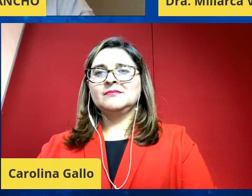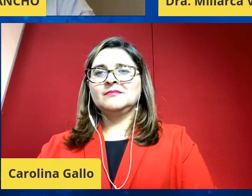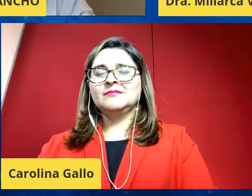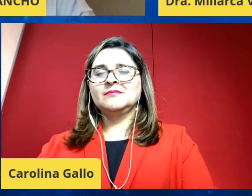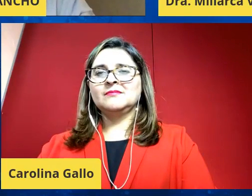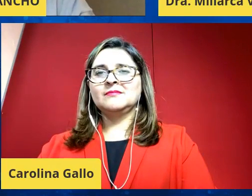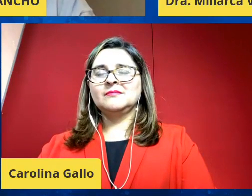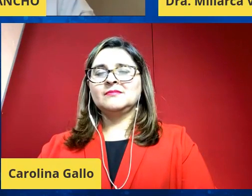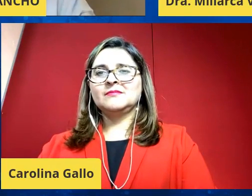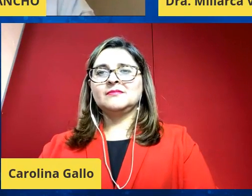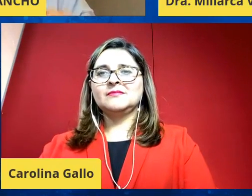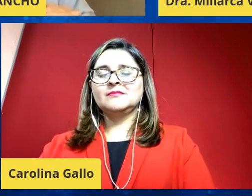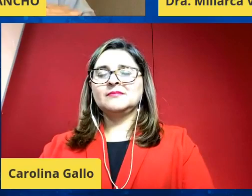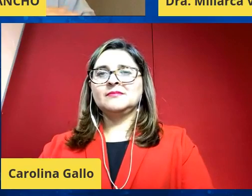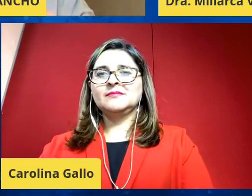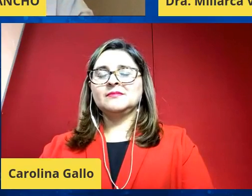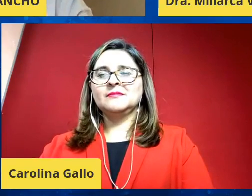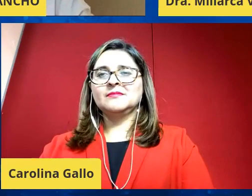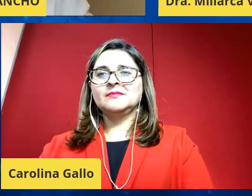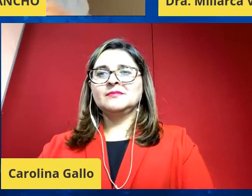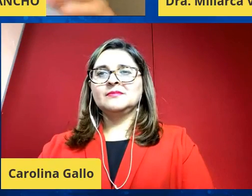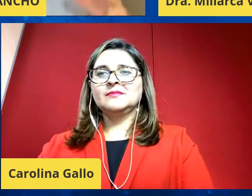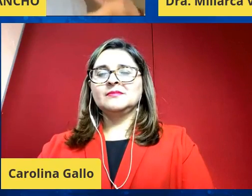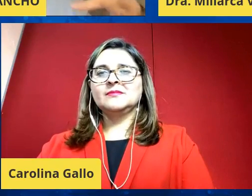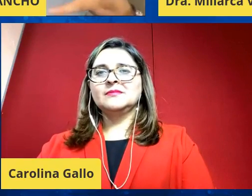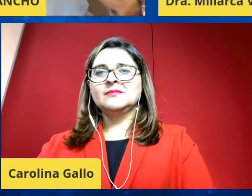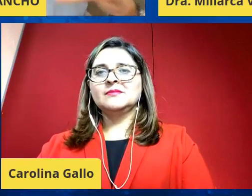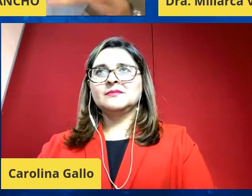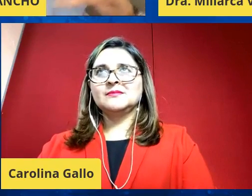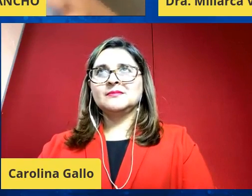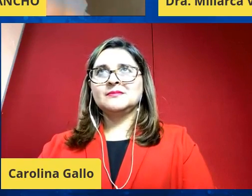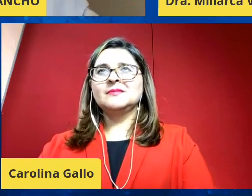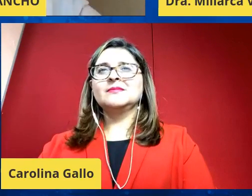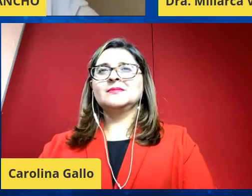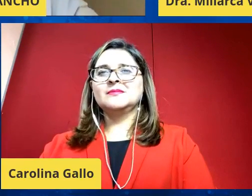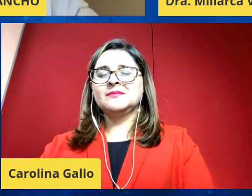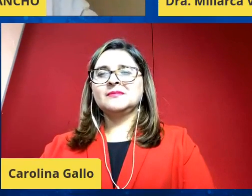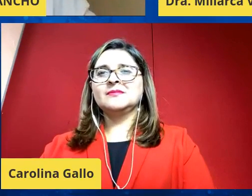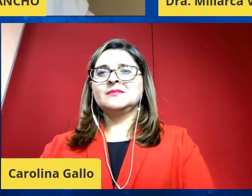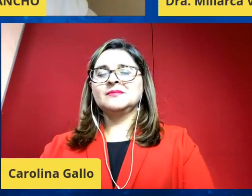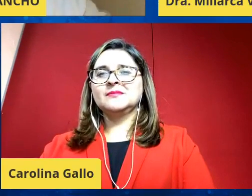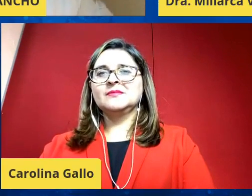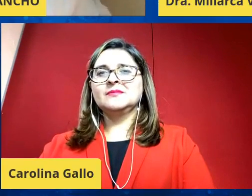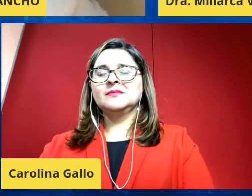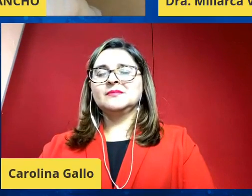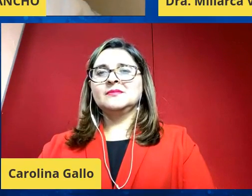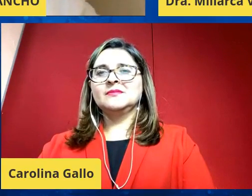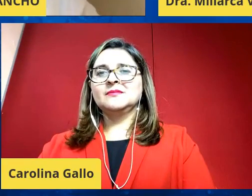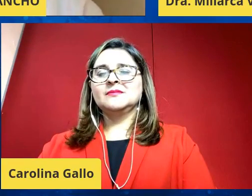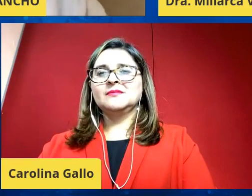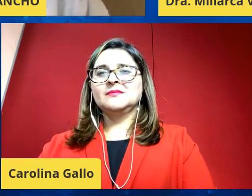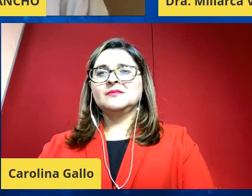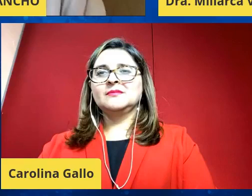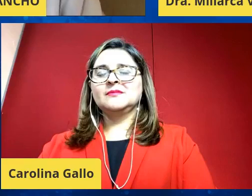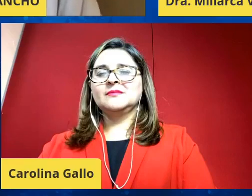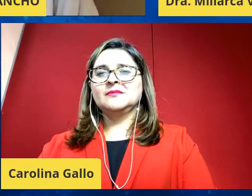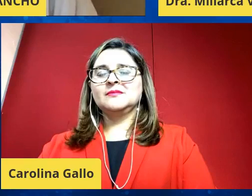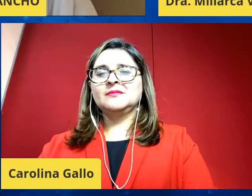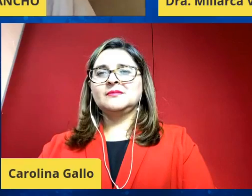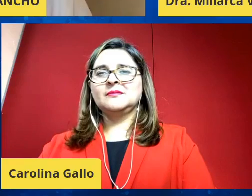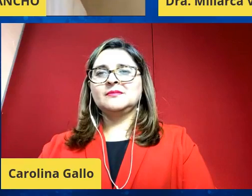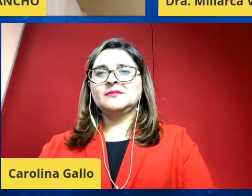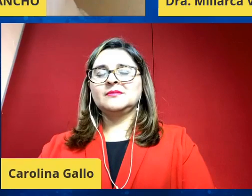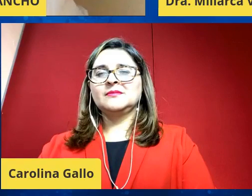Ese mensaje todavía aparentemente no penetra la cabeza de mucha gente. Tenemos